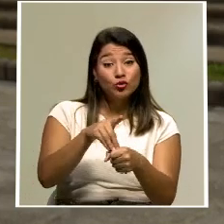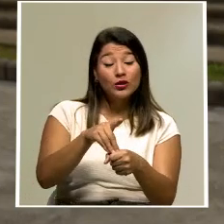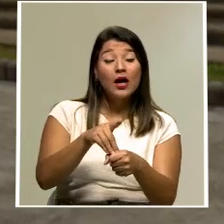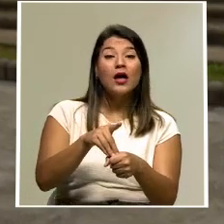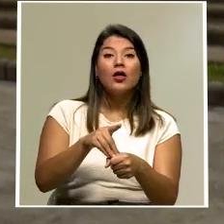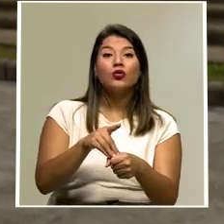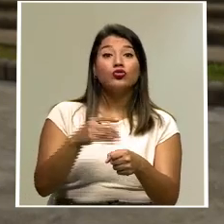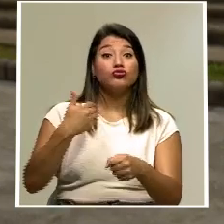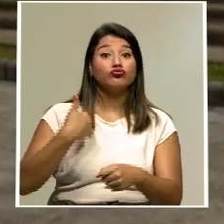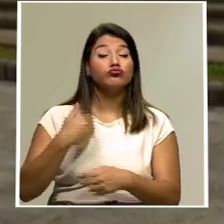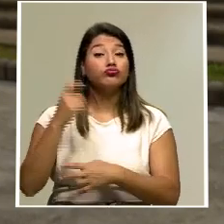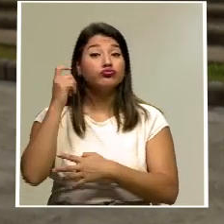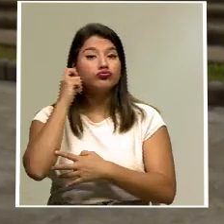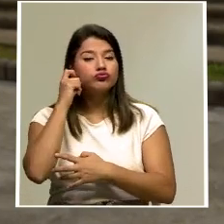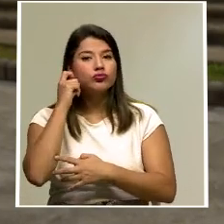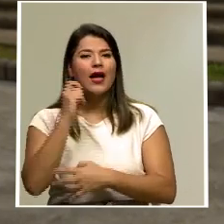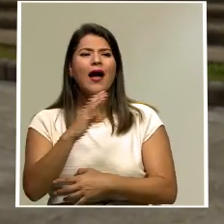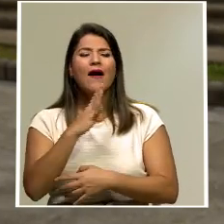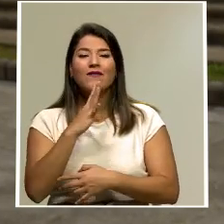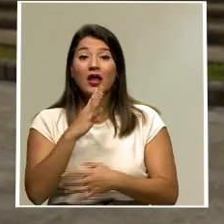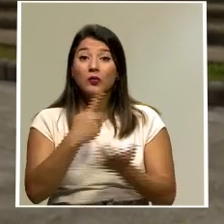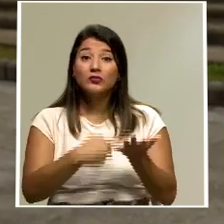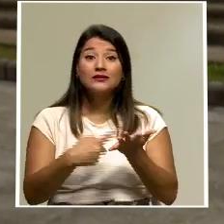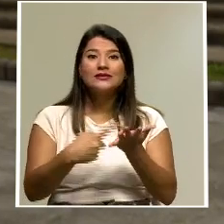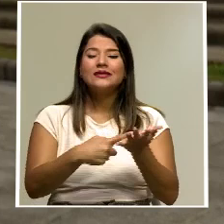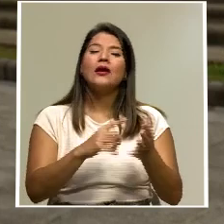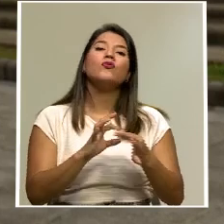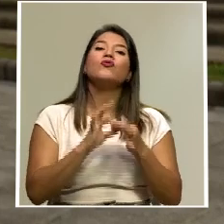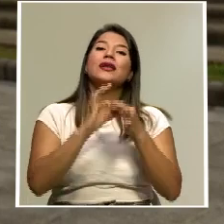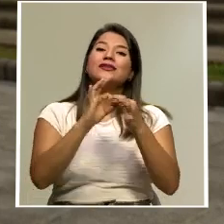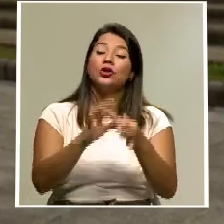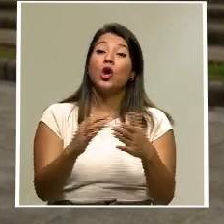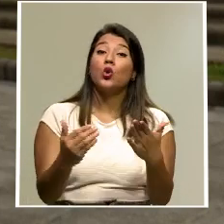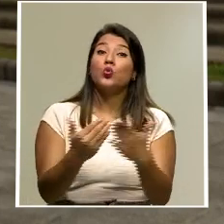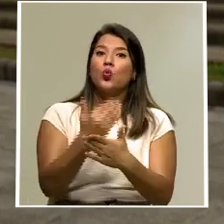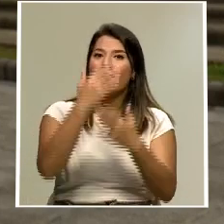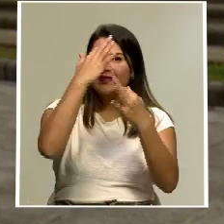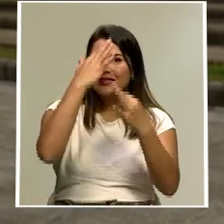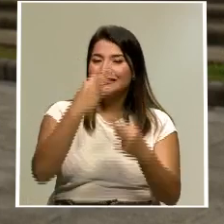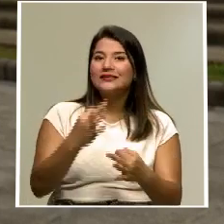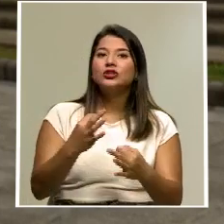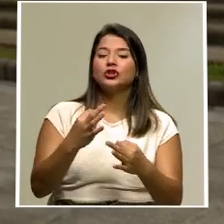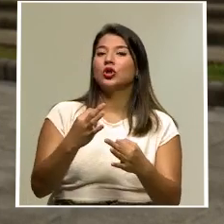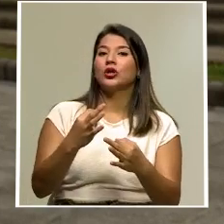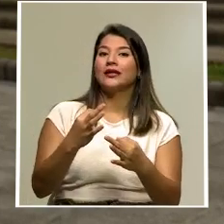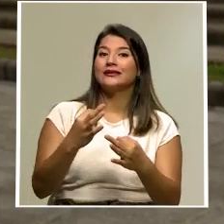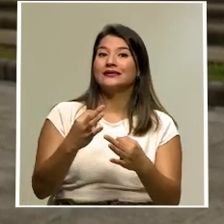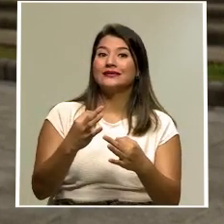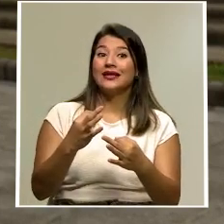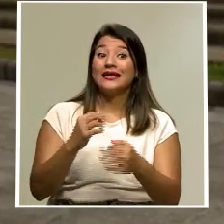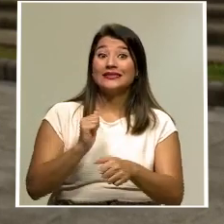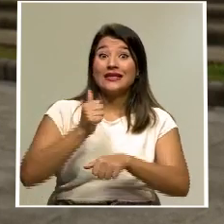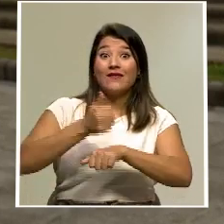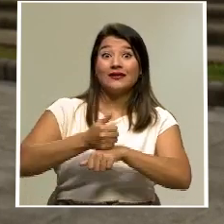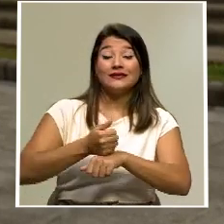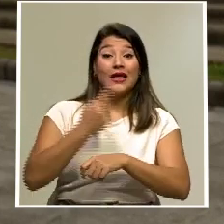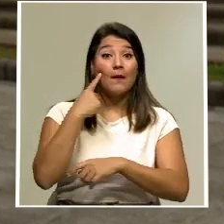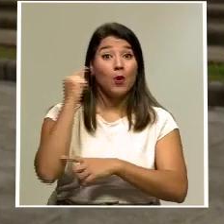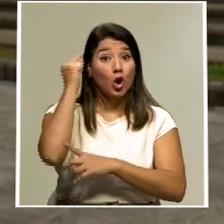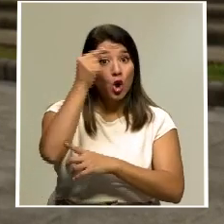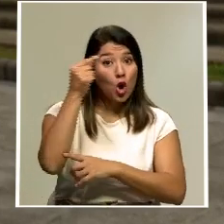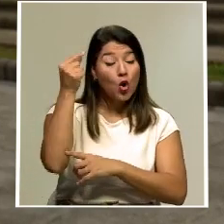diputadas reaccionaron sobre lo que fue las nuevas medidas restrictivas que existen por parte del